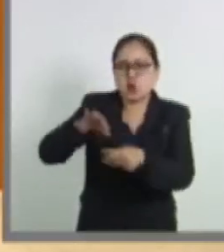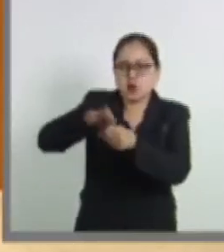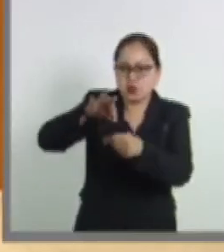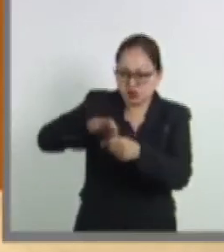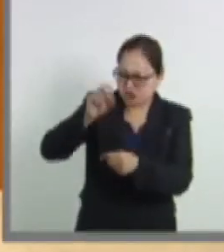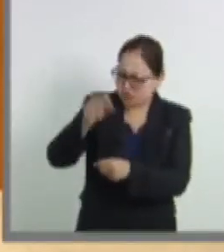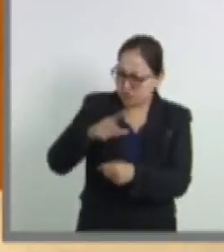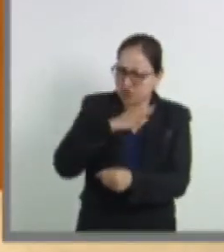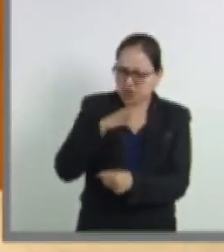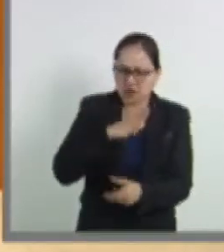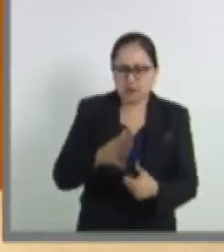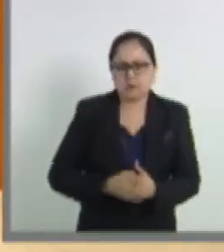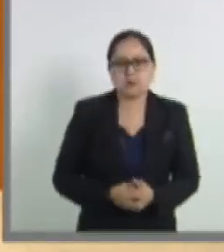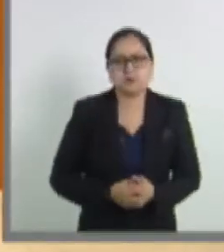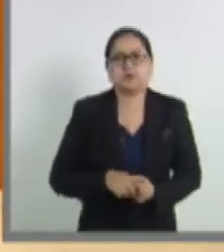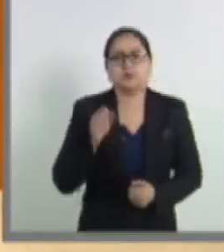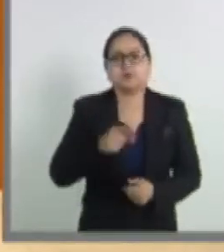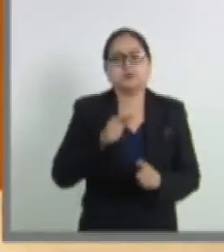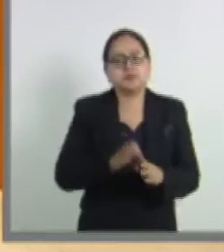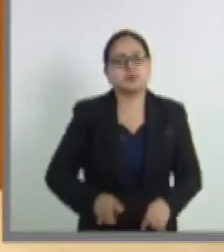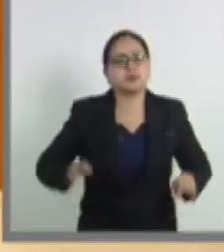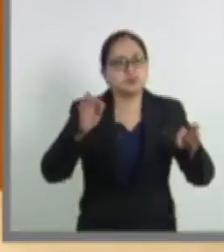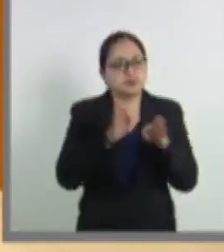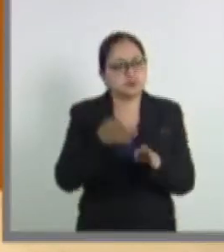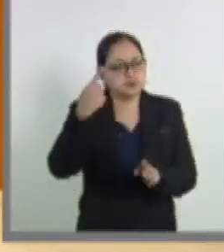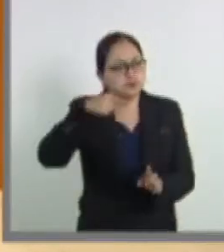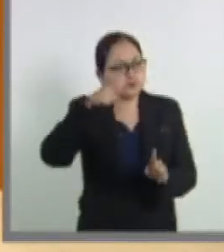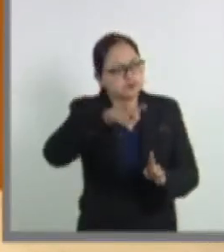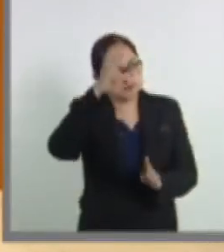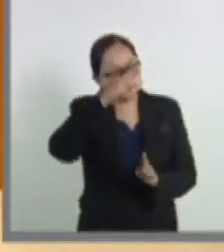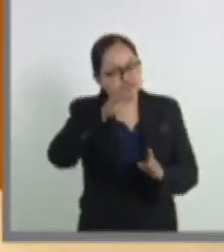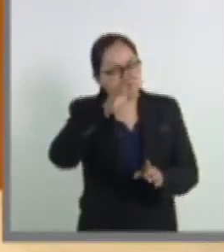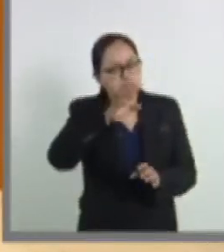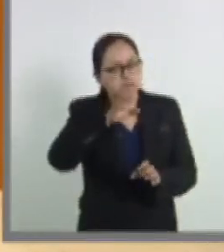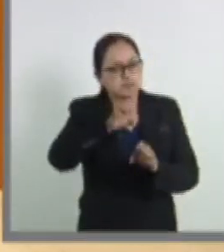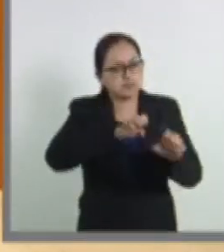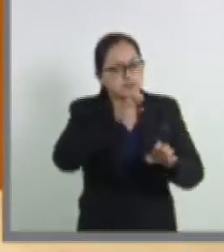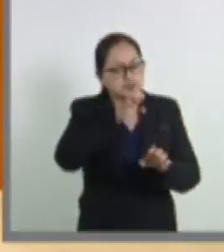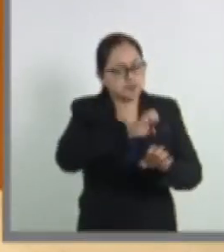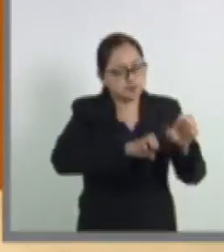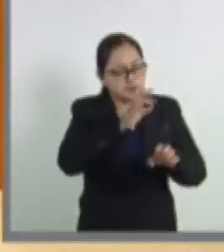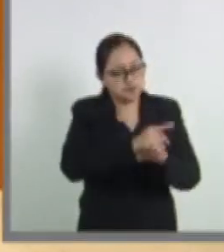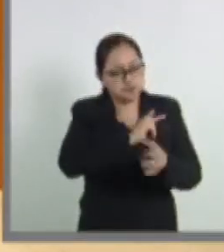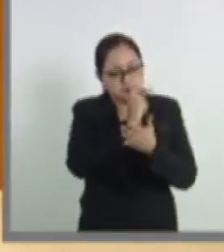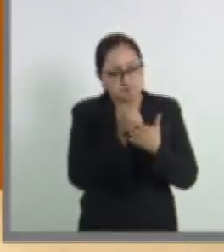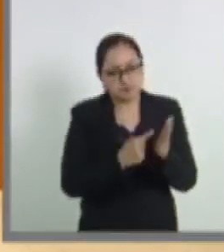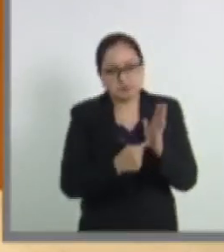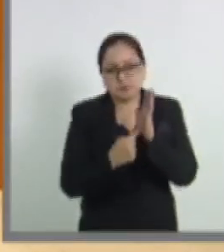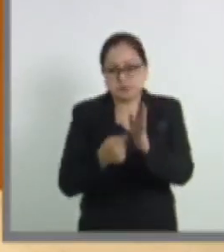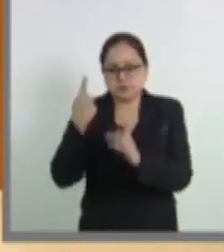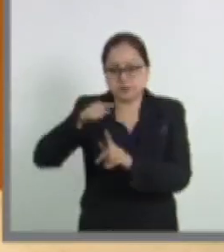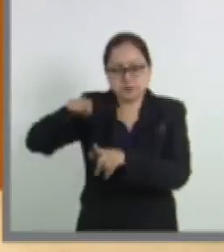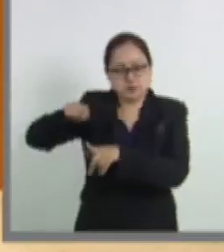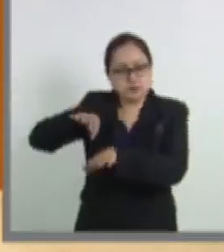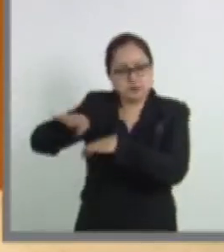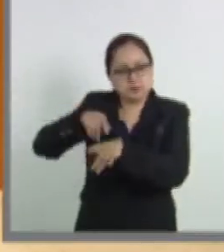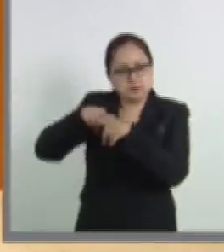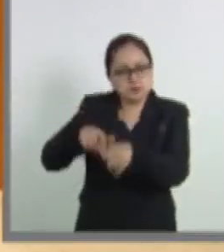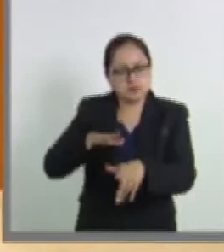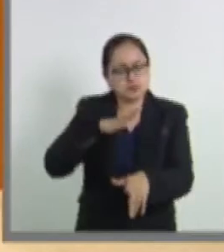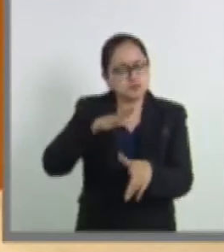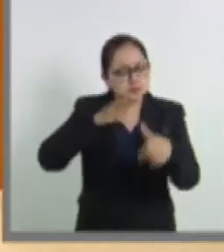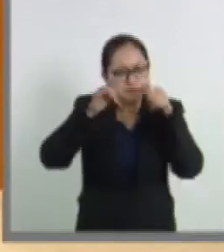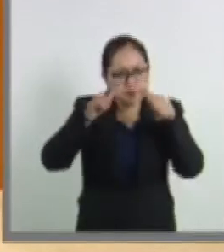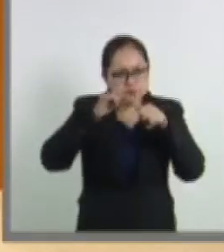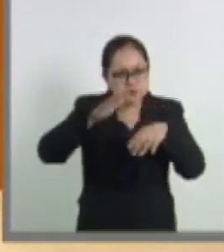de los aspectos fundamentales del plan de trabajo que nos expuso el embajador Rodríguez Arellano es el dar seguimiento y consolidar la